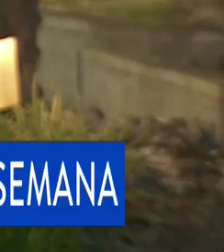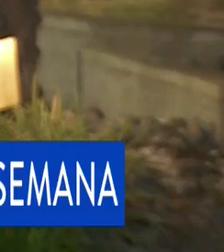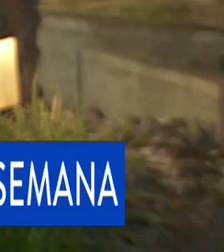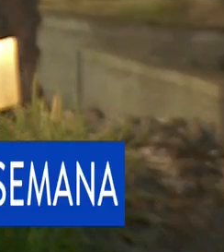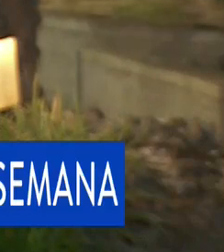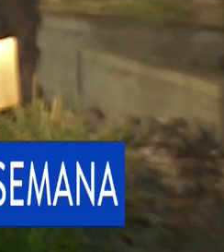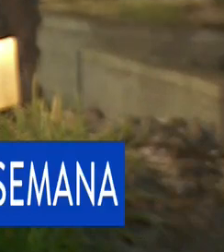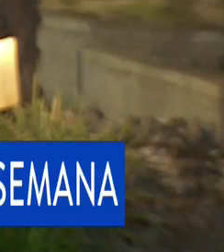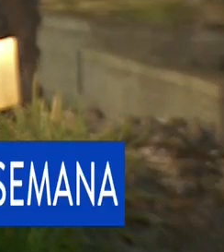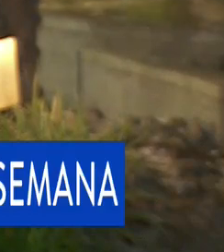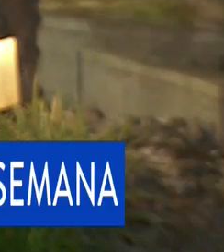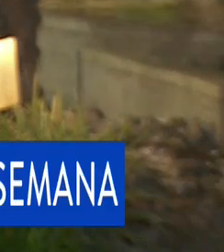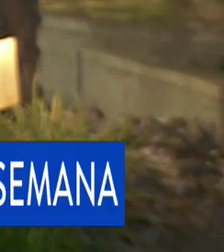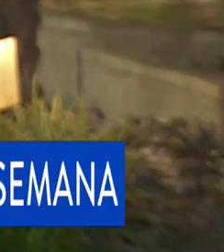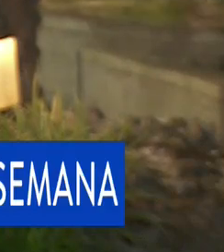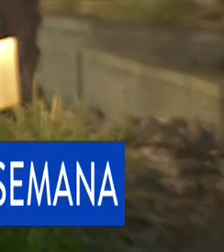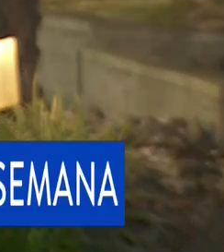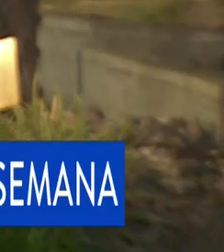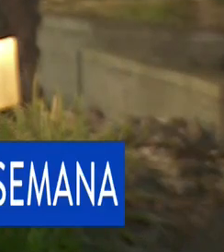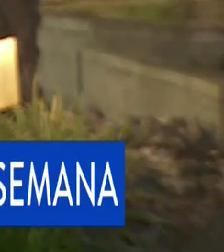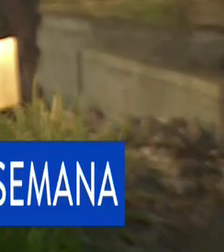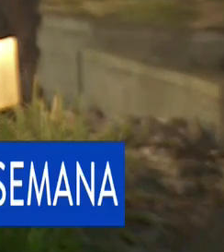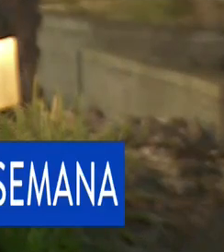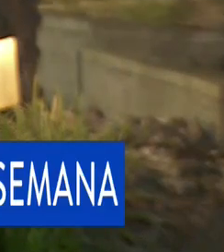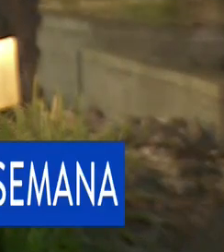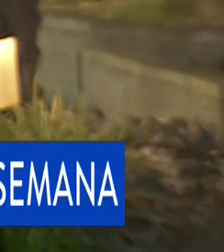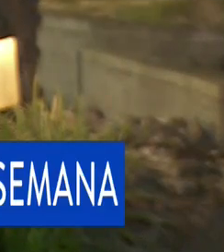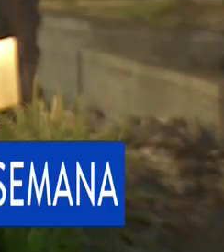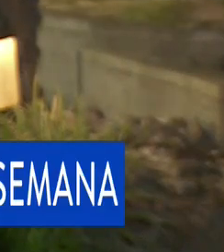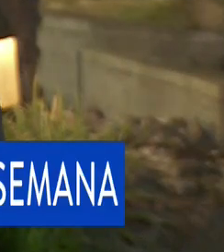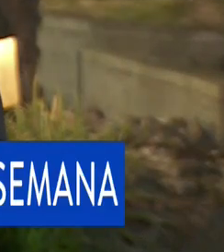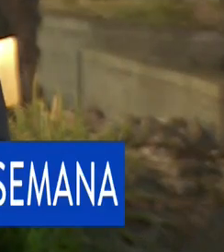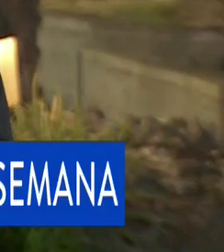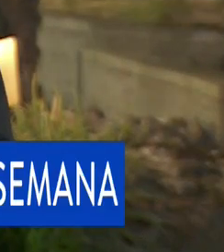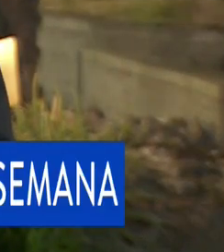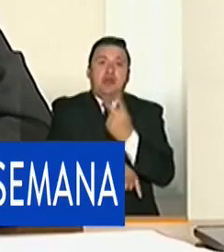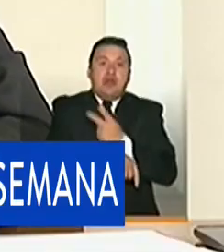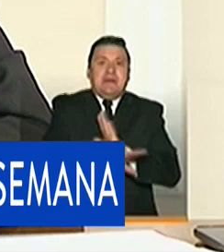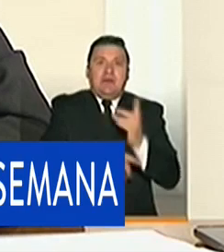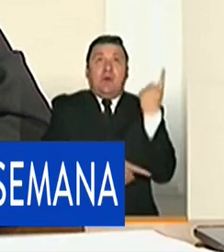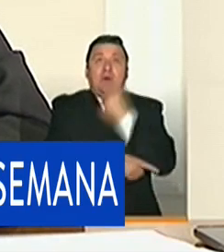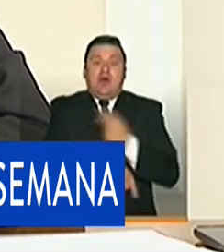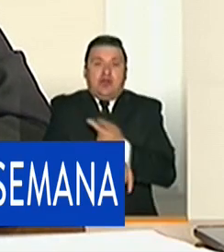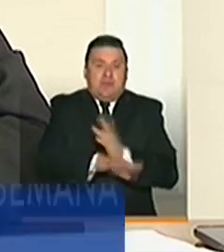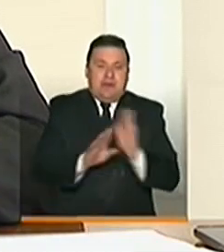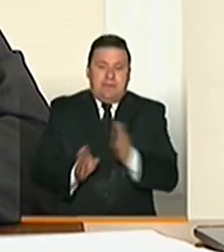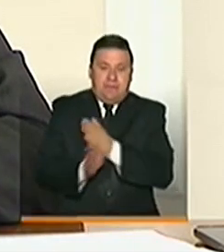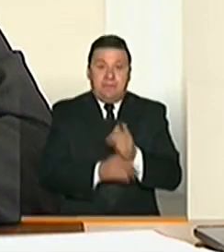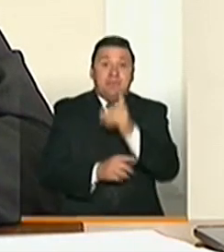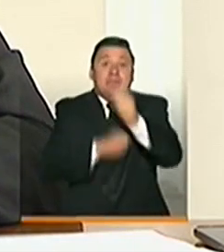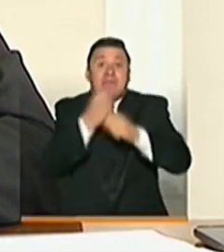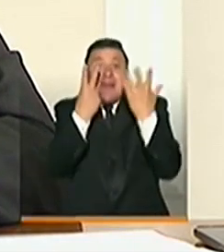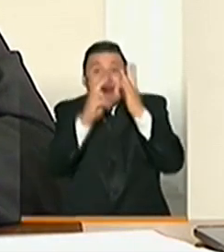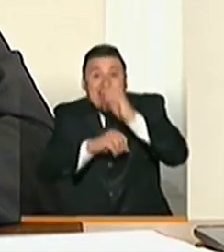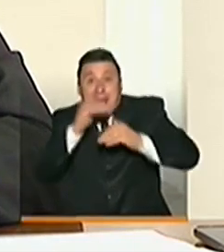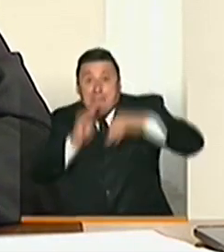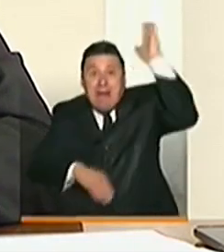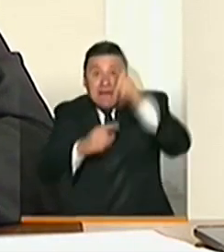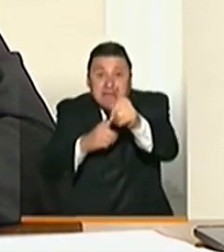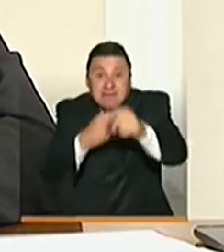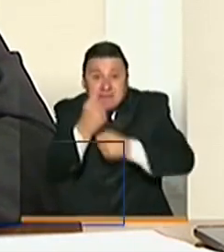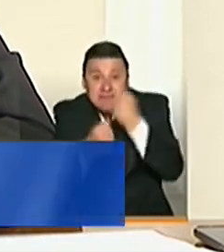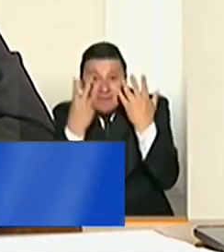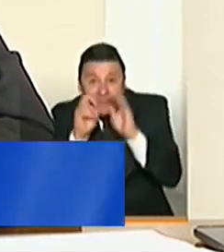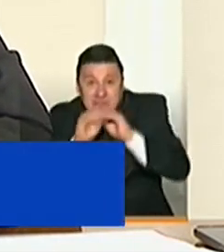nuevas medidas para los mayores entre 18 y 69 años mayores de 70 que